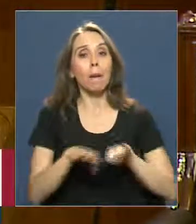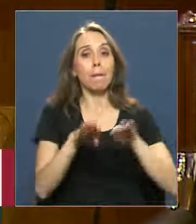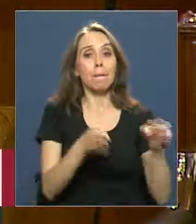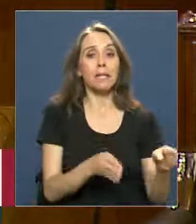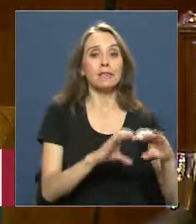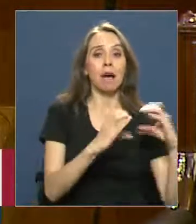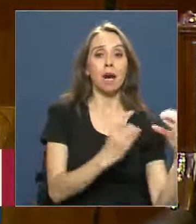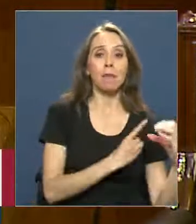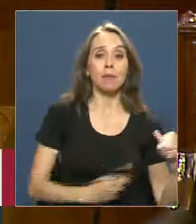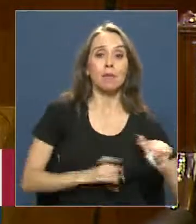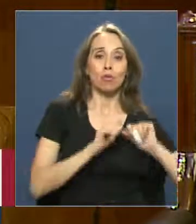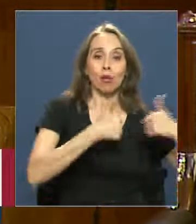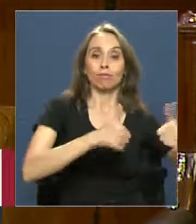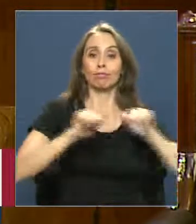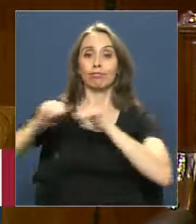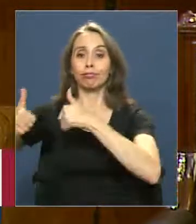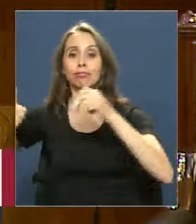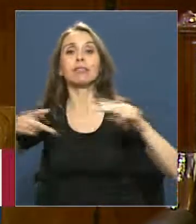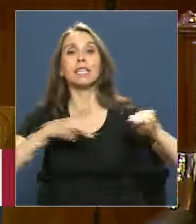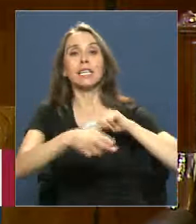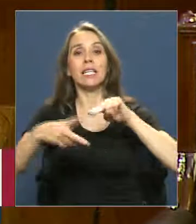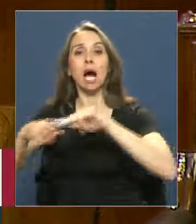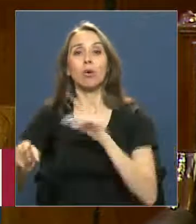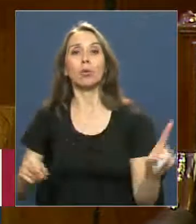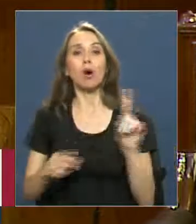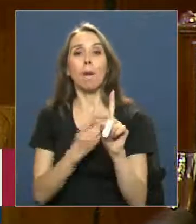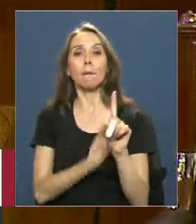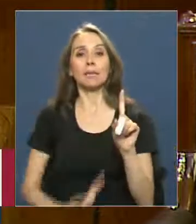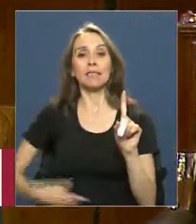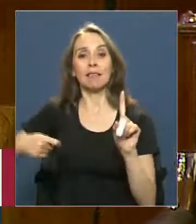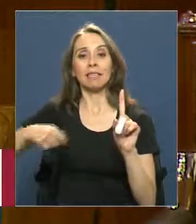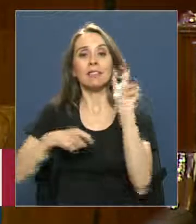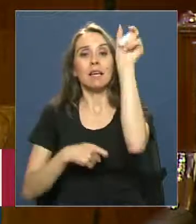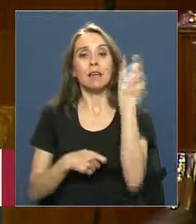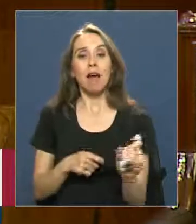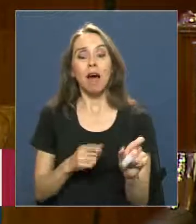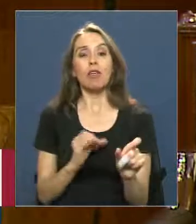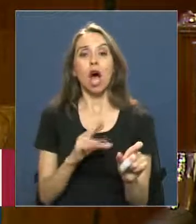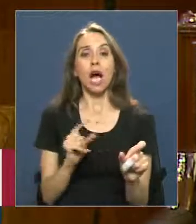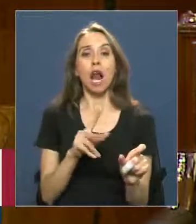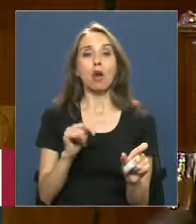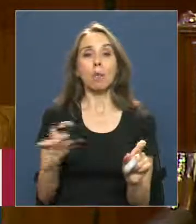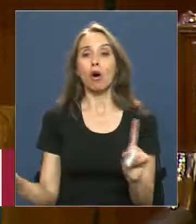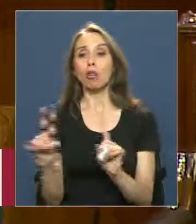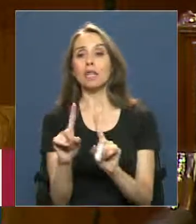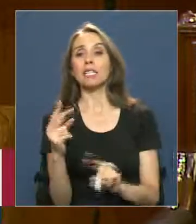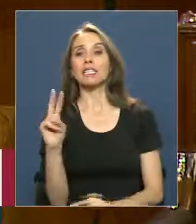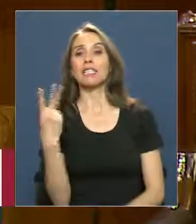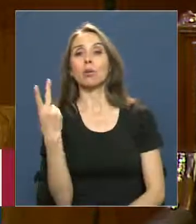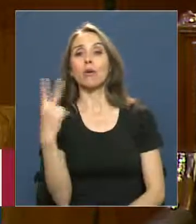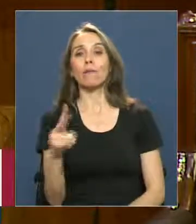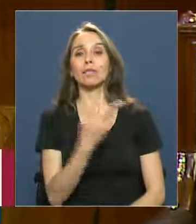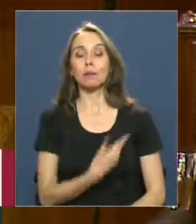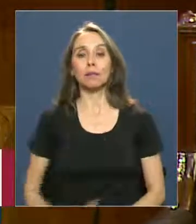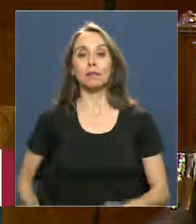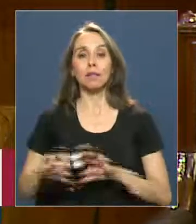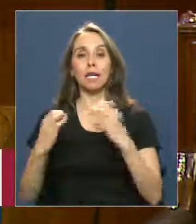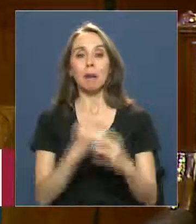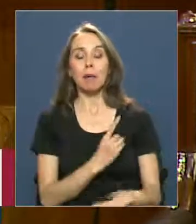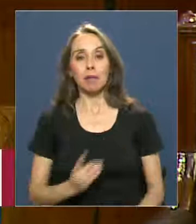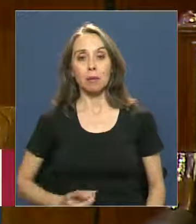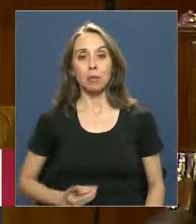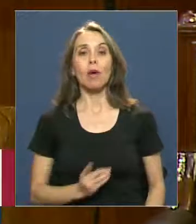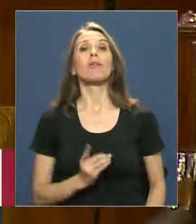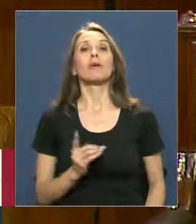ambas corporaciones, representadas por el presidente del Senado, el senador don Carlos Montes, y el segundo vicepresidente de la Cámara de Diputados,